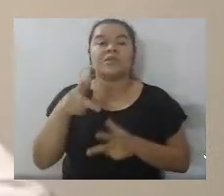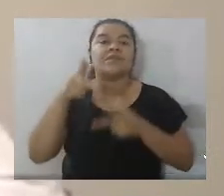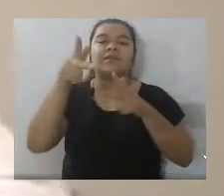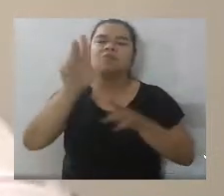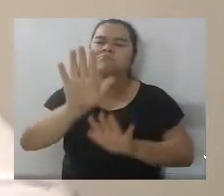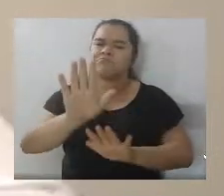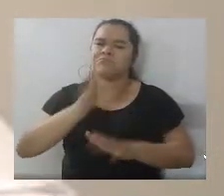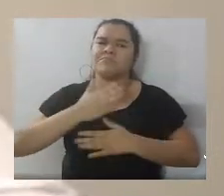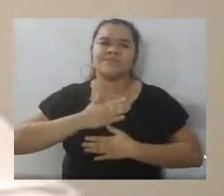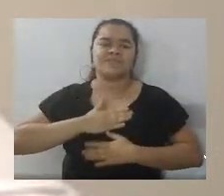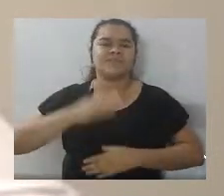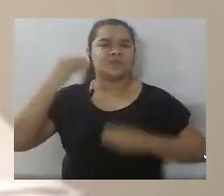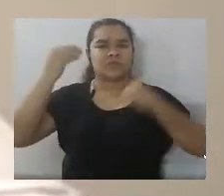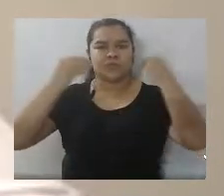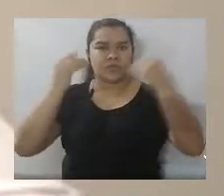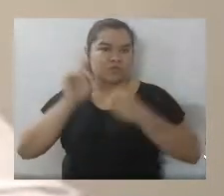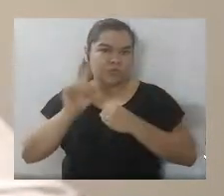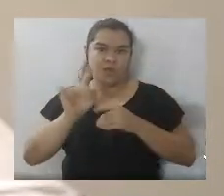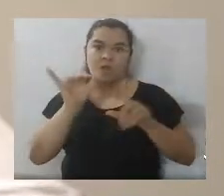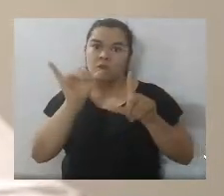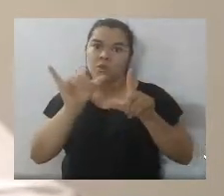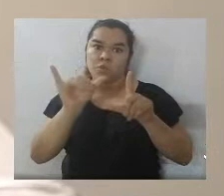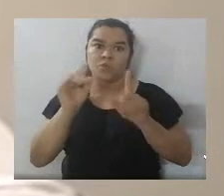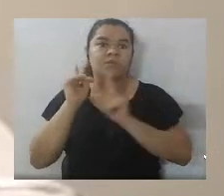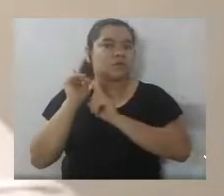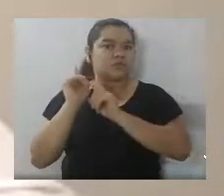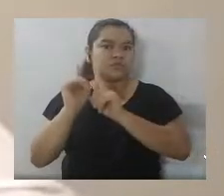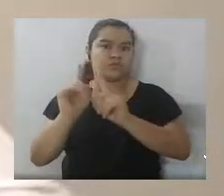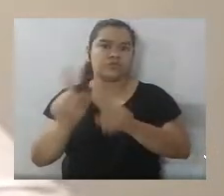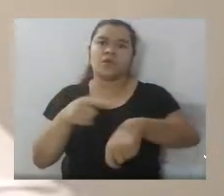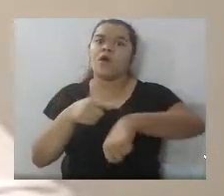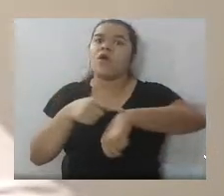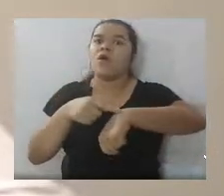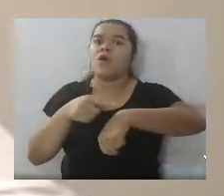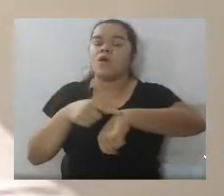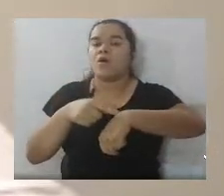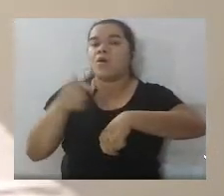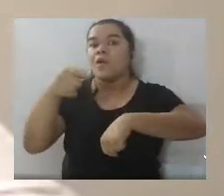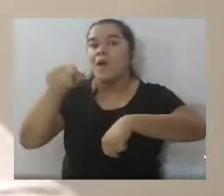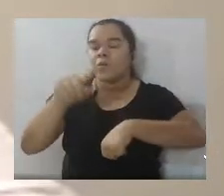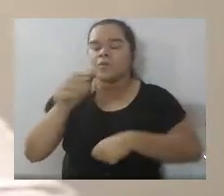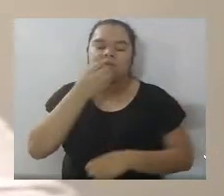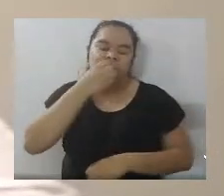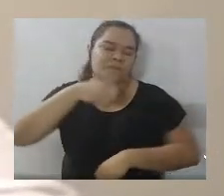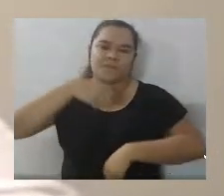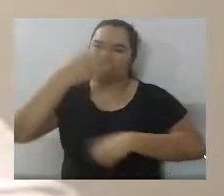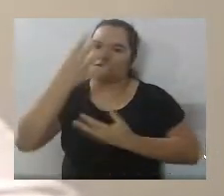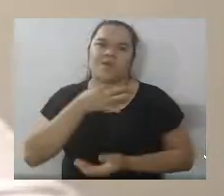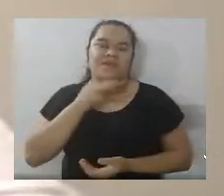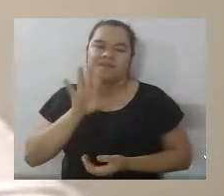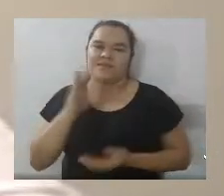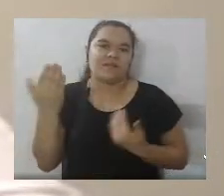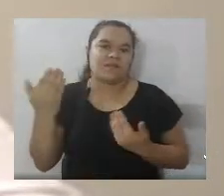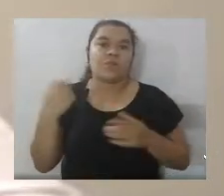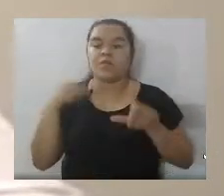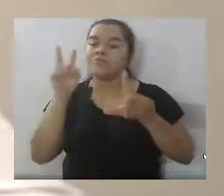que no se preocupen porque esta actividad queda grabada y disponible para que la puedan ver cuando quieran y cuando